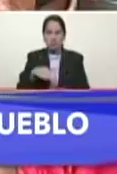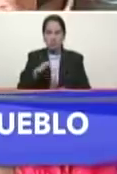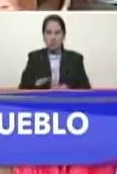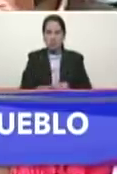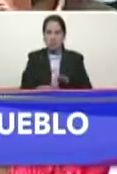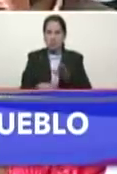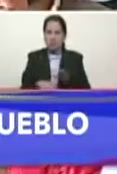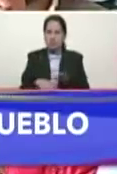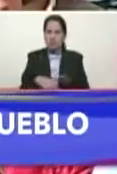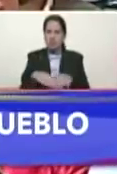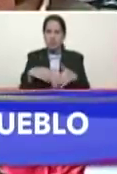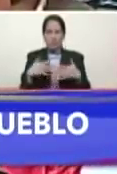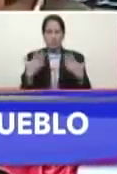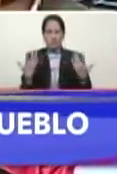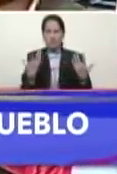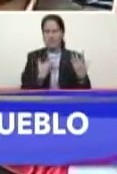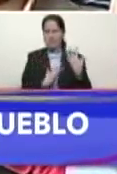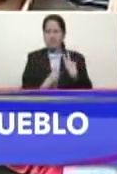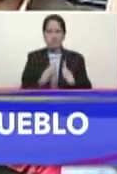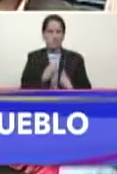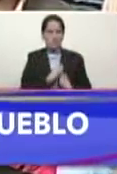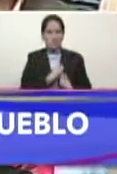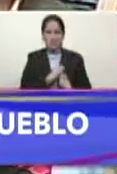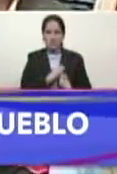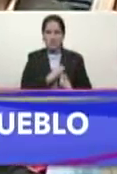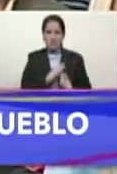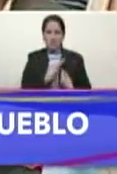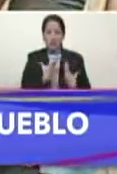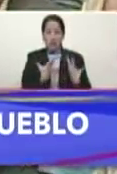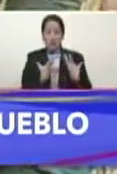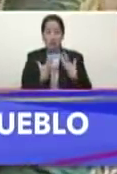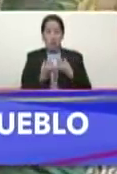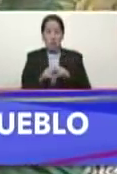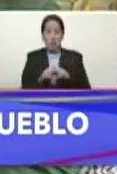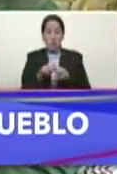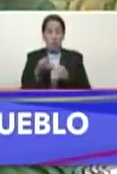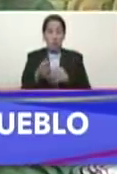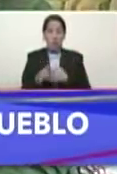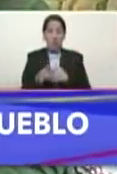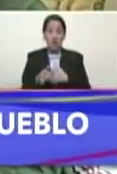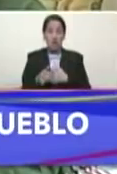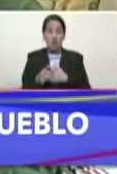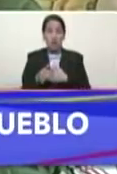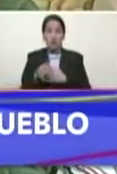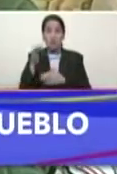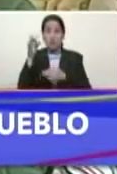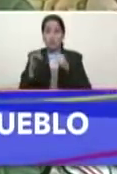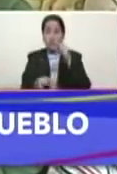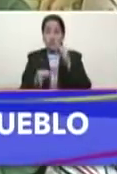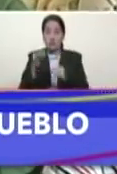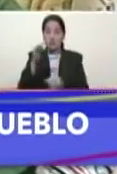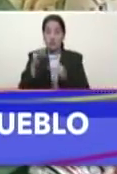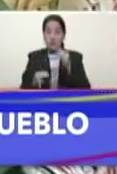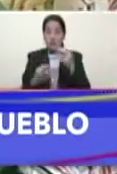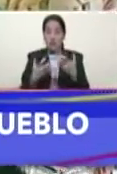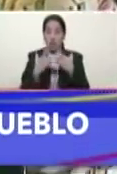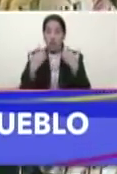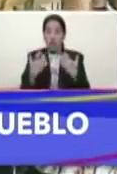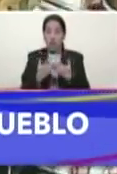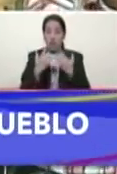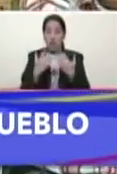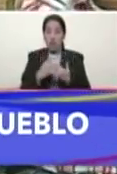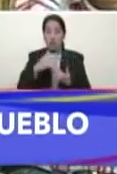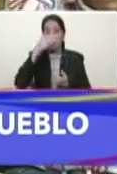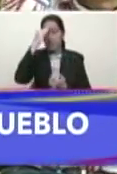Y de manera indigna, para justificar algún conflicto militar, cuando es